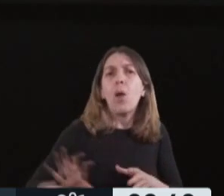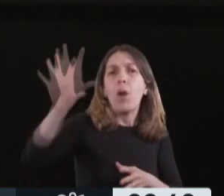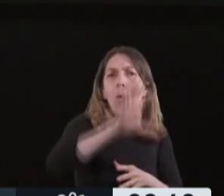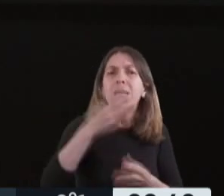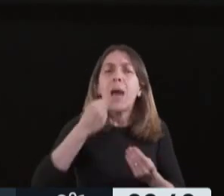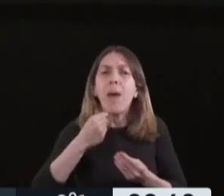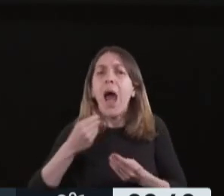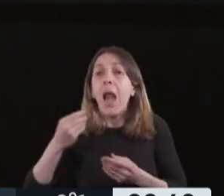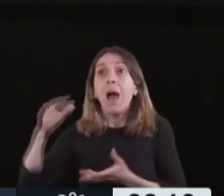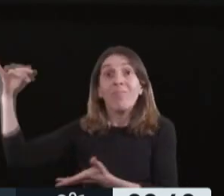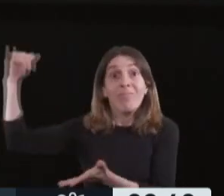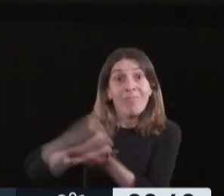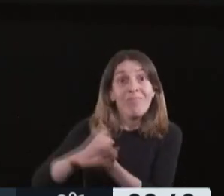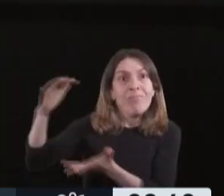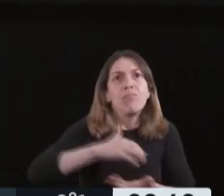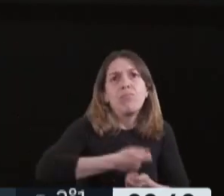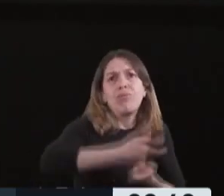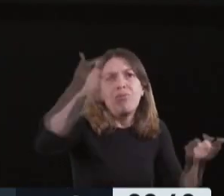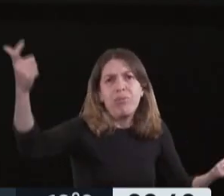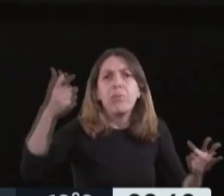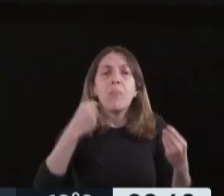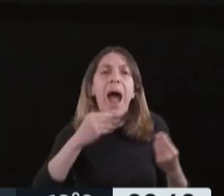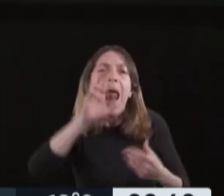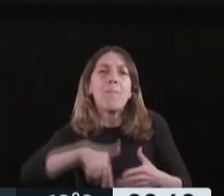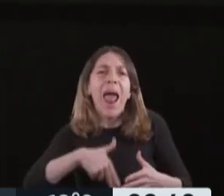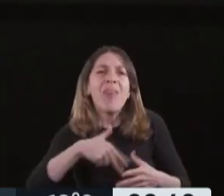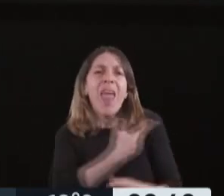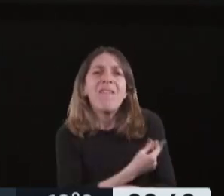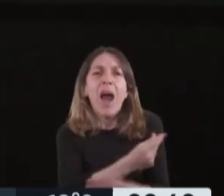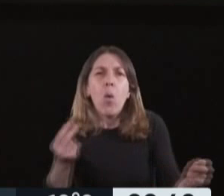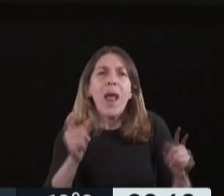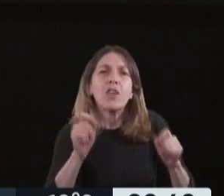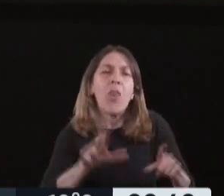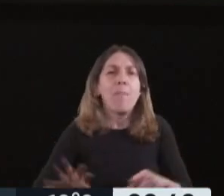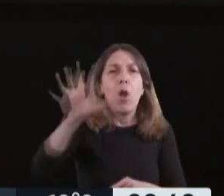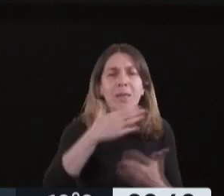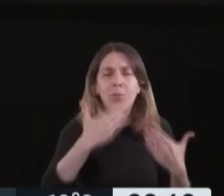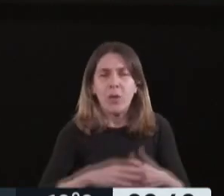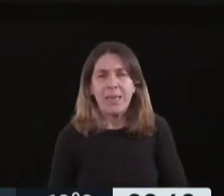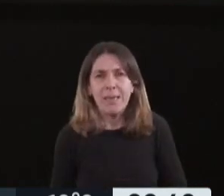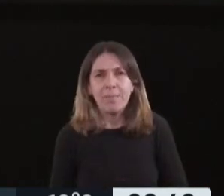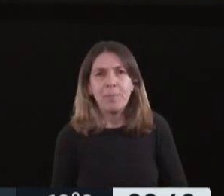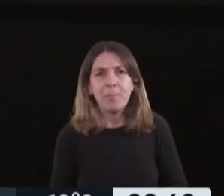distribución y empezar el plan de vacunación en función de los planes provinciales muchas gracias